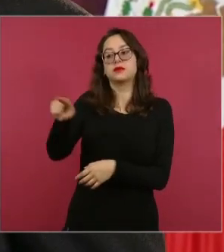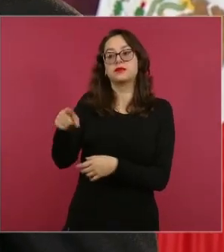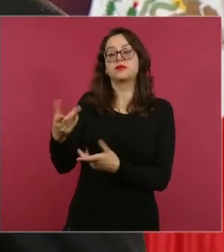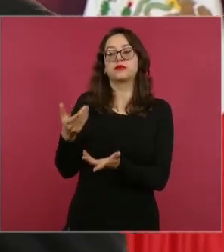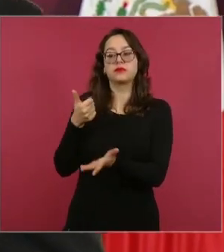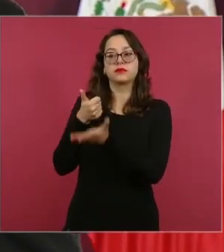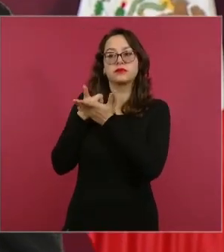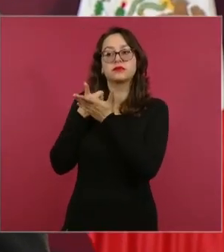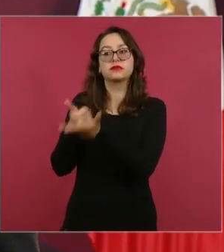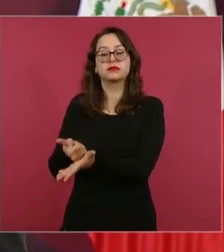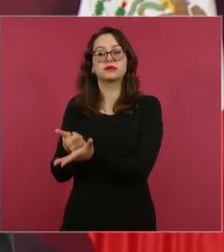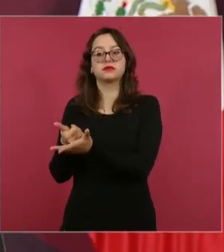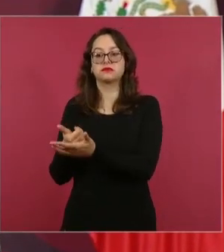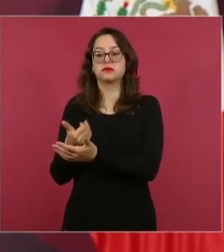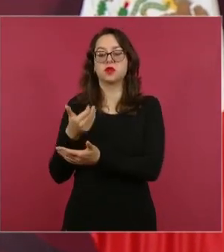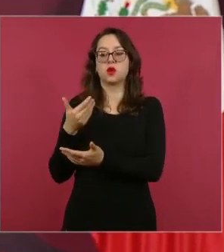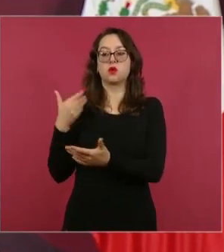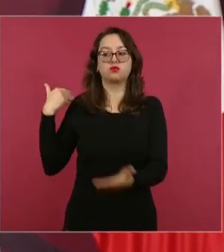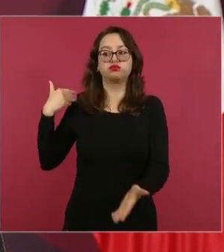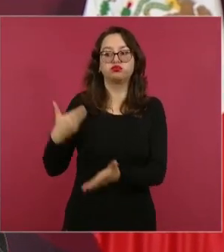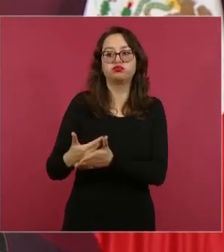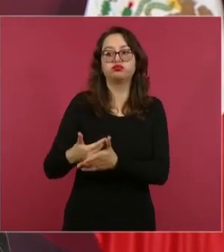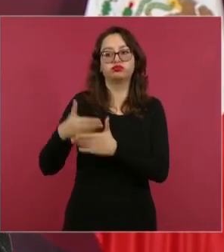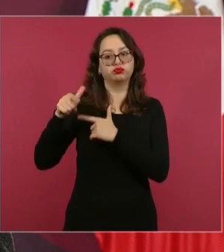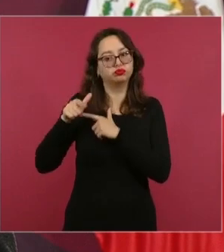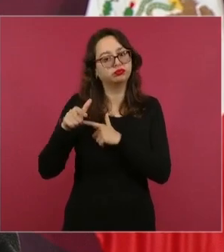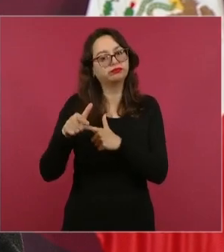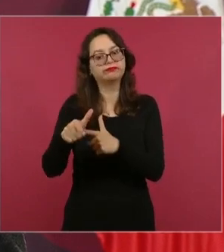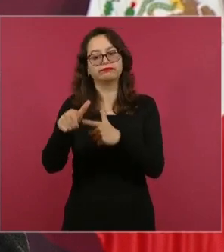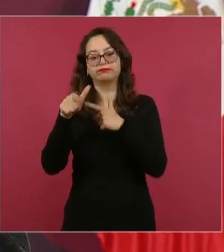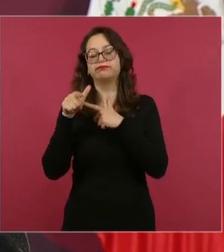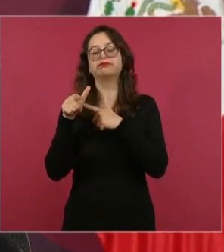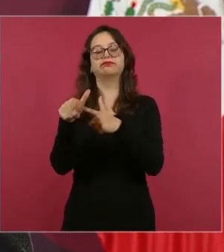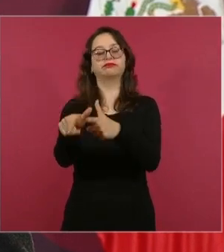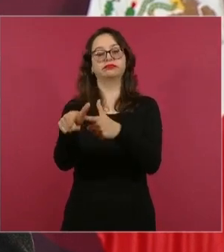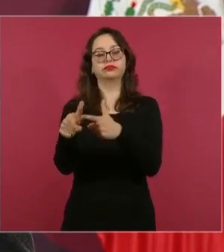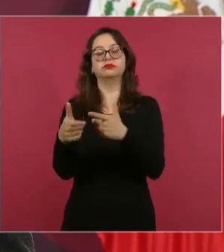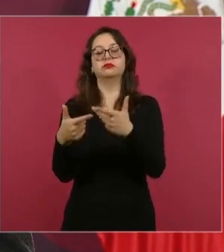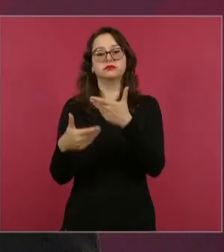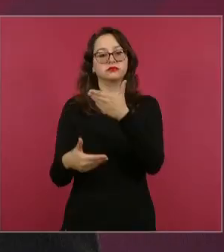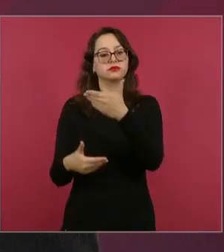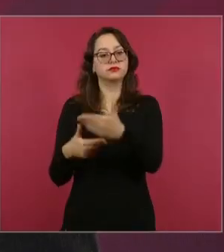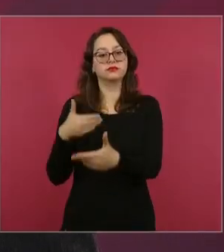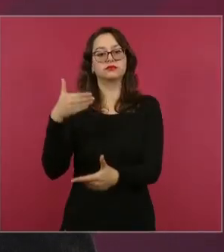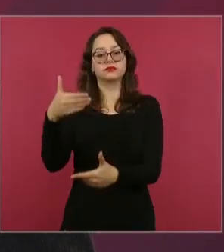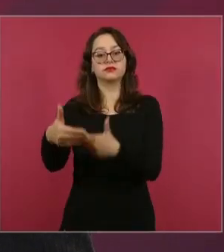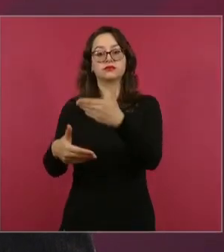haciendo se seguirá haciendo y